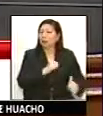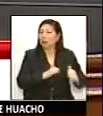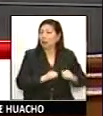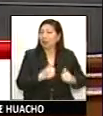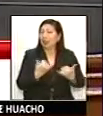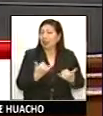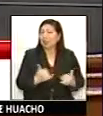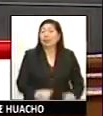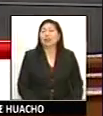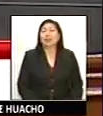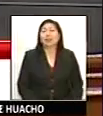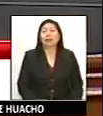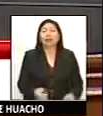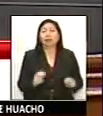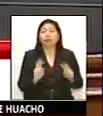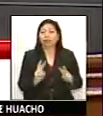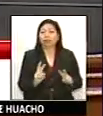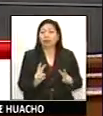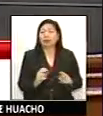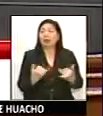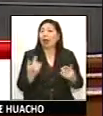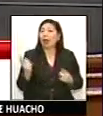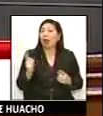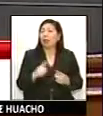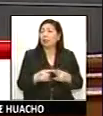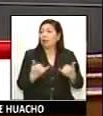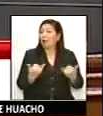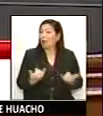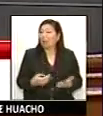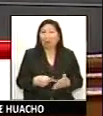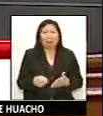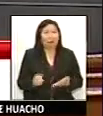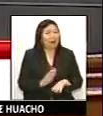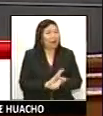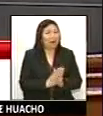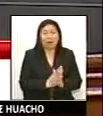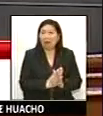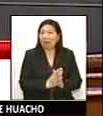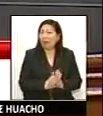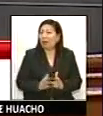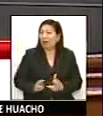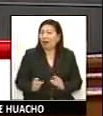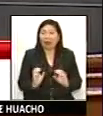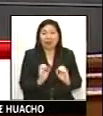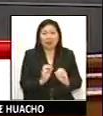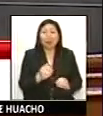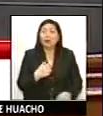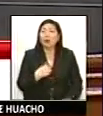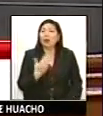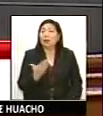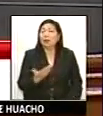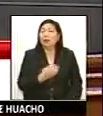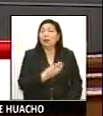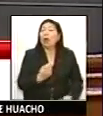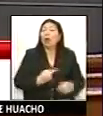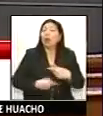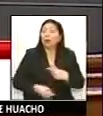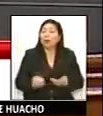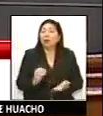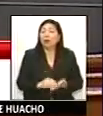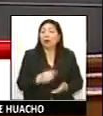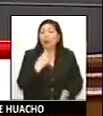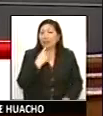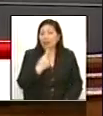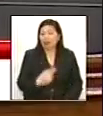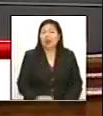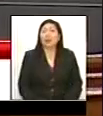esto, ha sido observado, hasta el día de hoy no sale nada de las defensas ribereñas. Yo le pido al señor, vuelvo a recalcar,